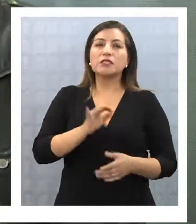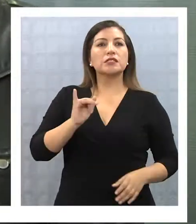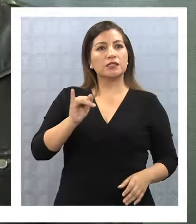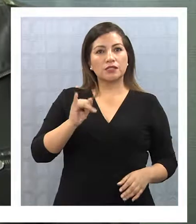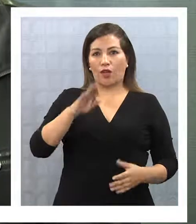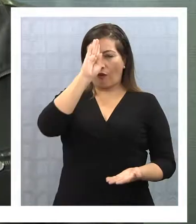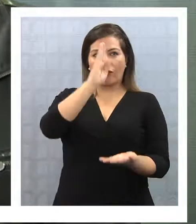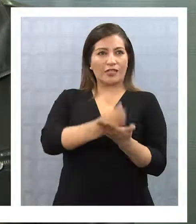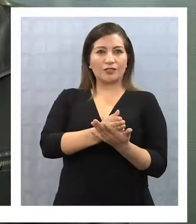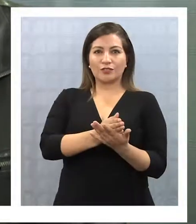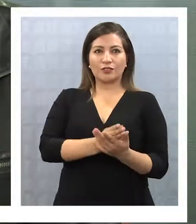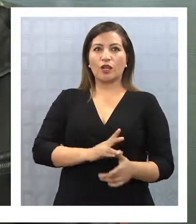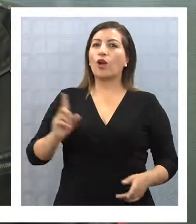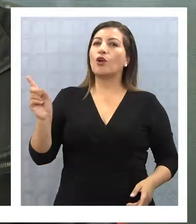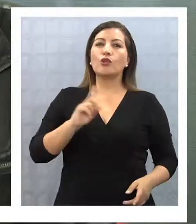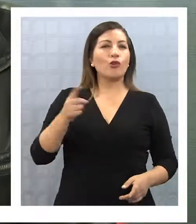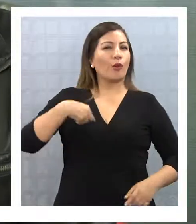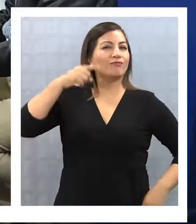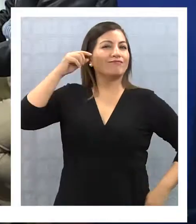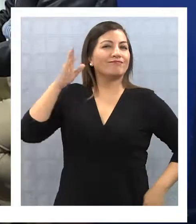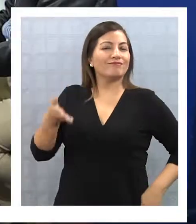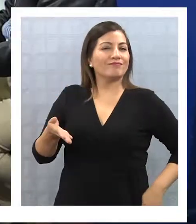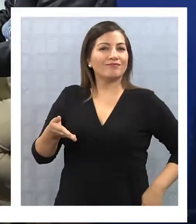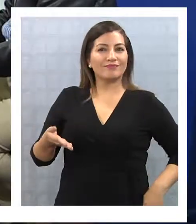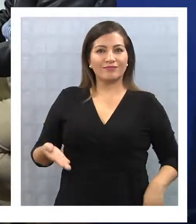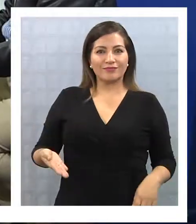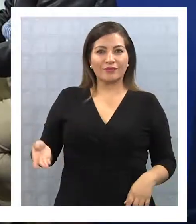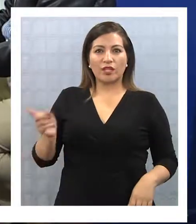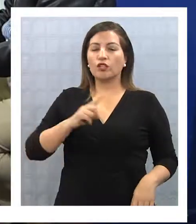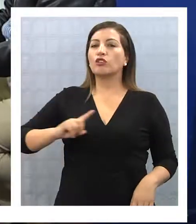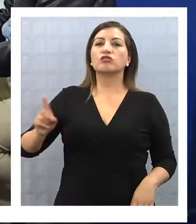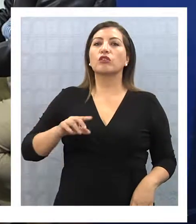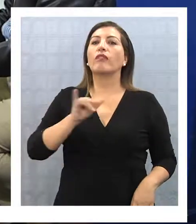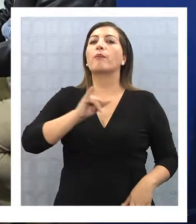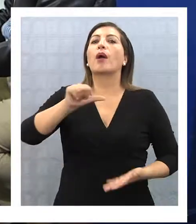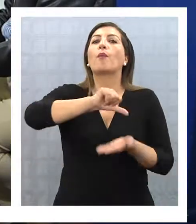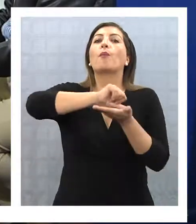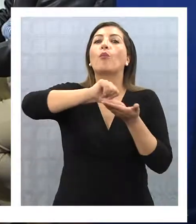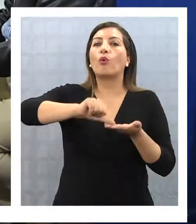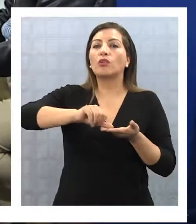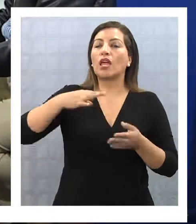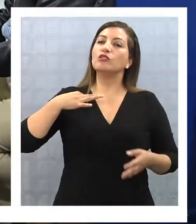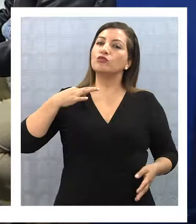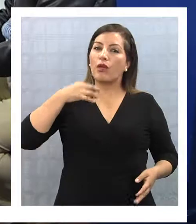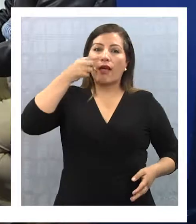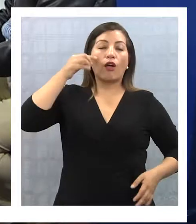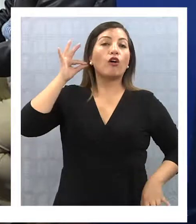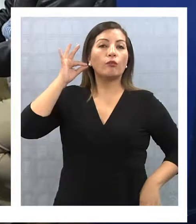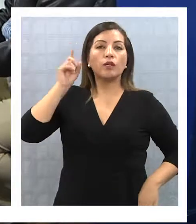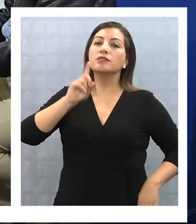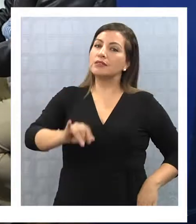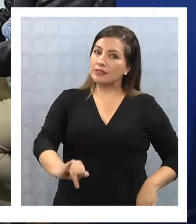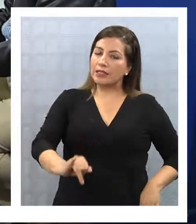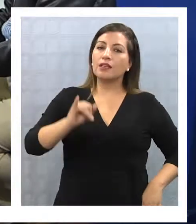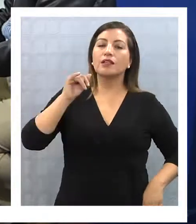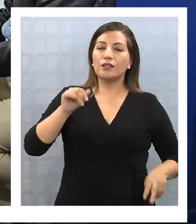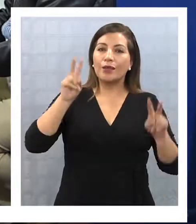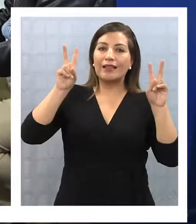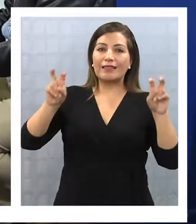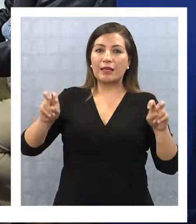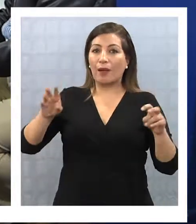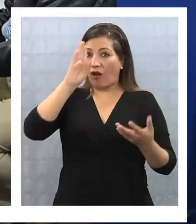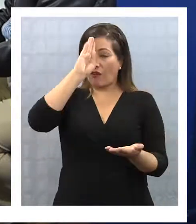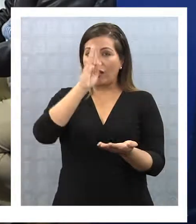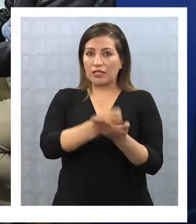No es una cosa que uno quiera o no. No es una cosa que usted, o sea, bueno, no vamos a sancionar al ciudadano o ciudadana, pero sí la meta de valorización y recolección